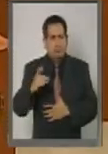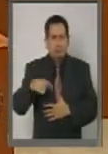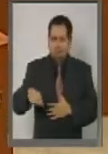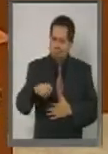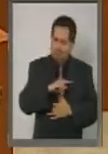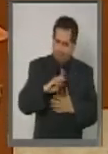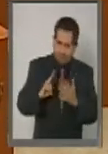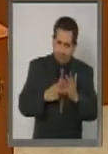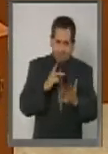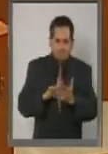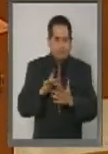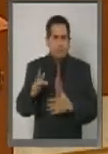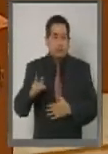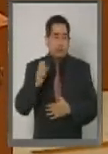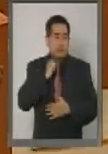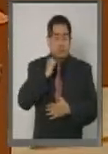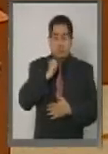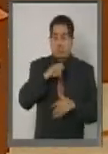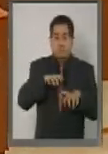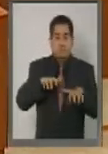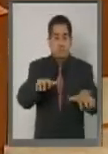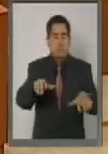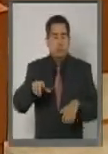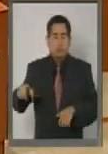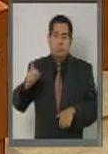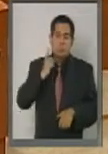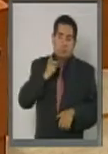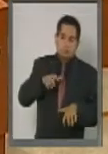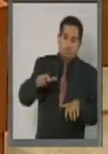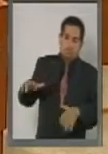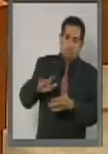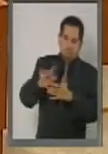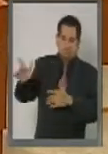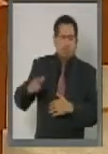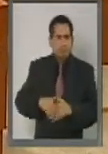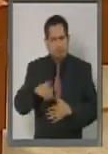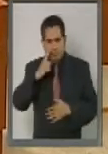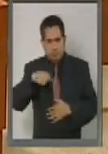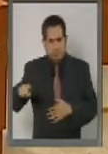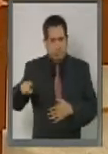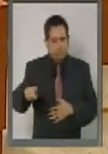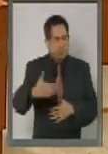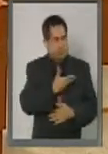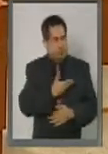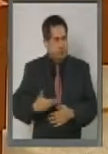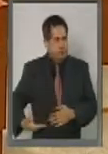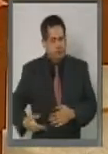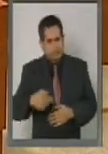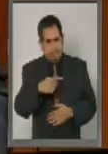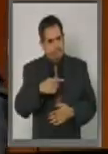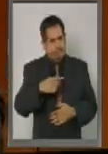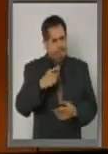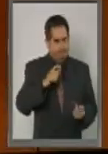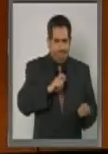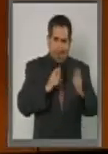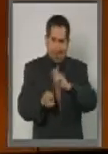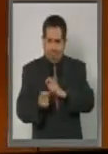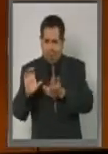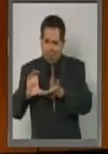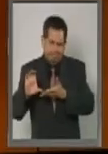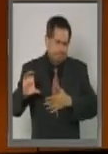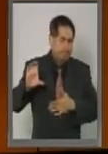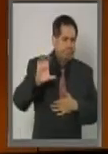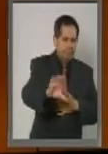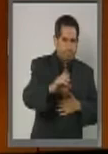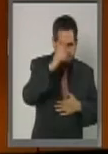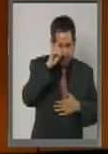agradecemos al Senado, a la Cámara de Diputados y, por supuesto, la decisión del Ejecutivo Federal de reconducir estos recursos a la